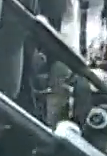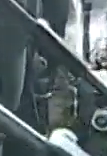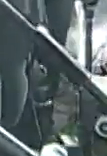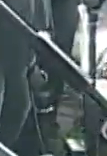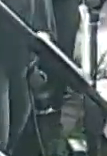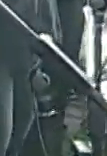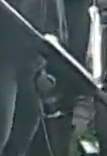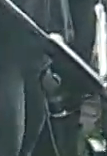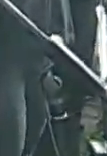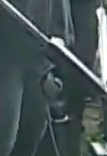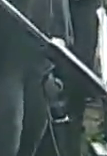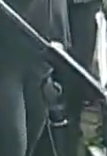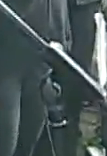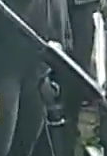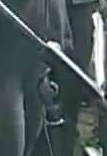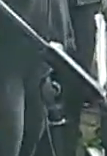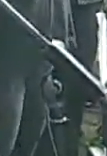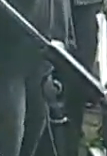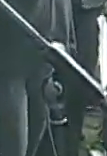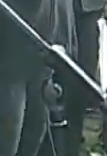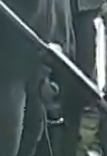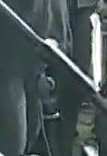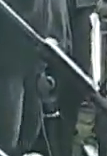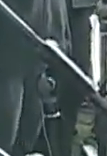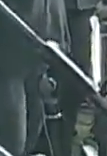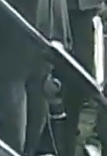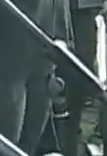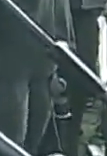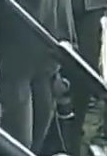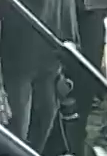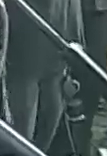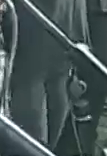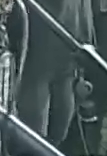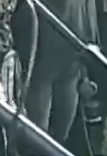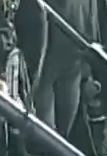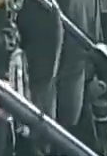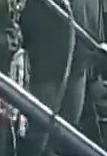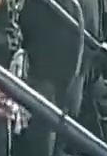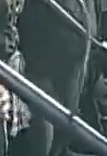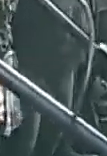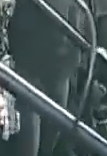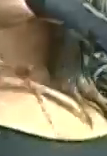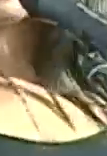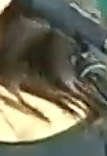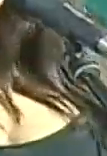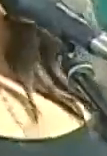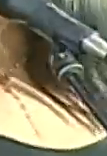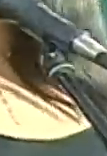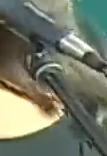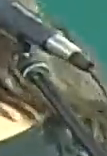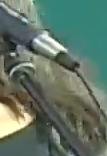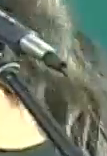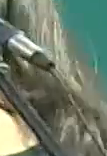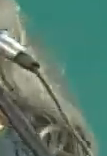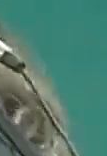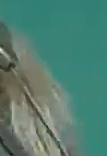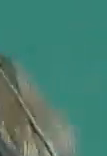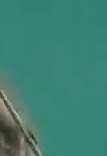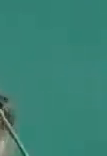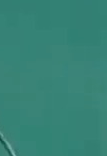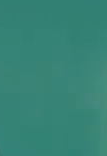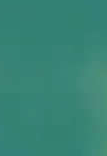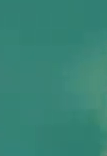educación. Brigadas comunitarias, militares escolares, la línea presidencial que sigue la educación. Sale